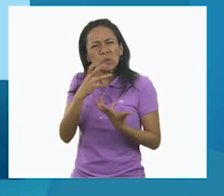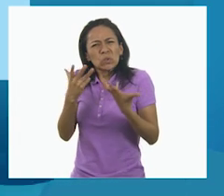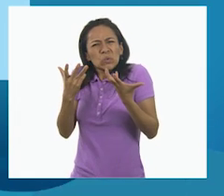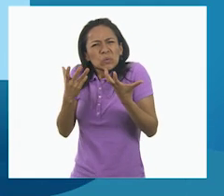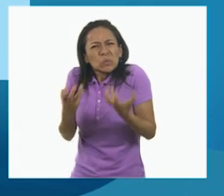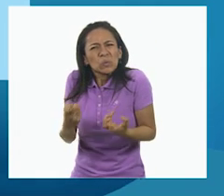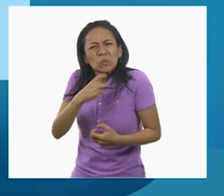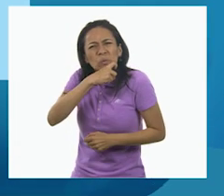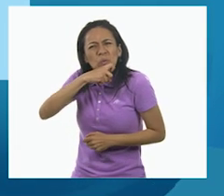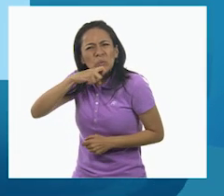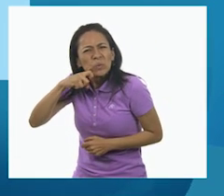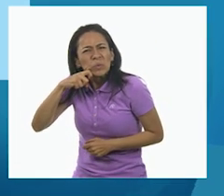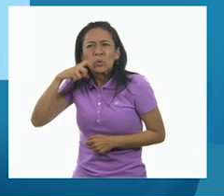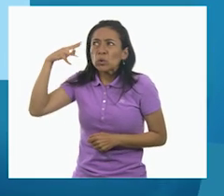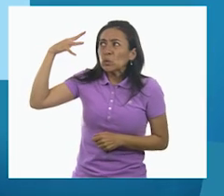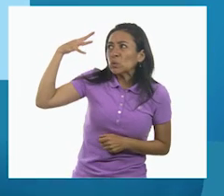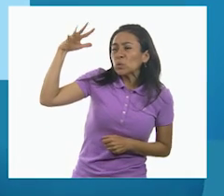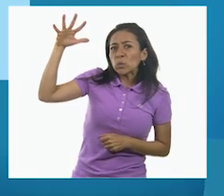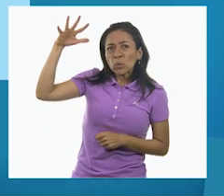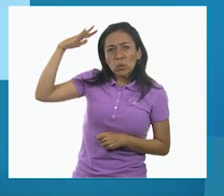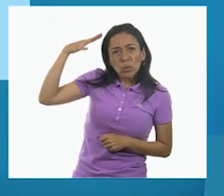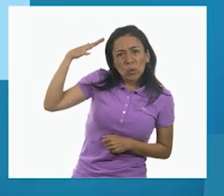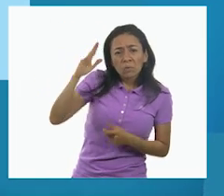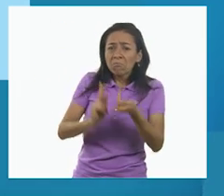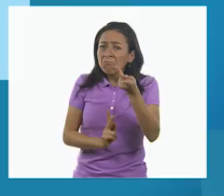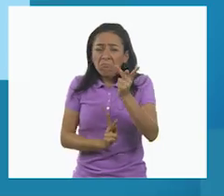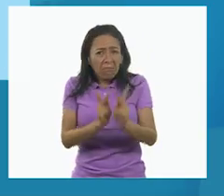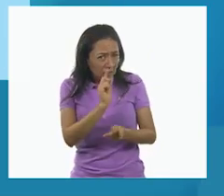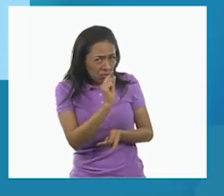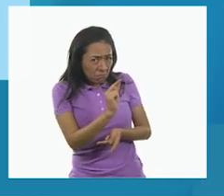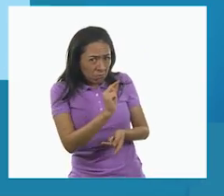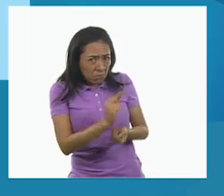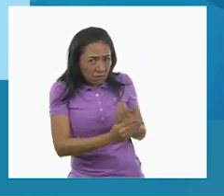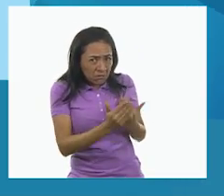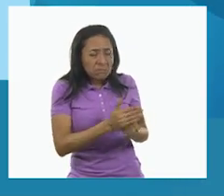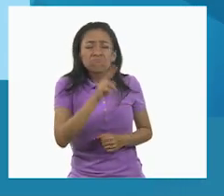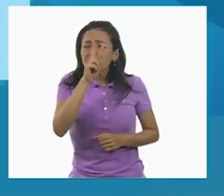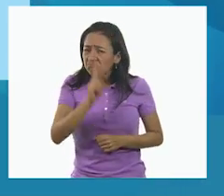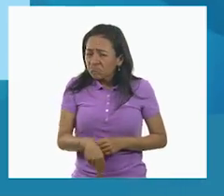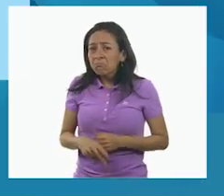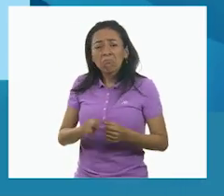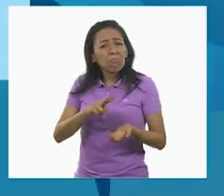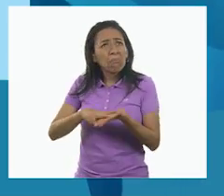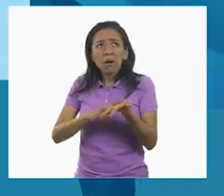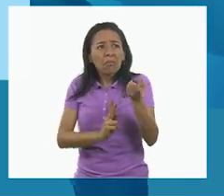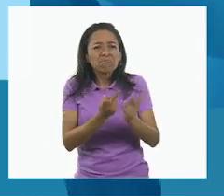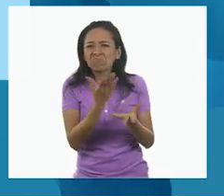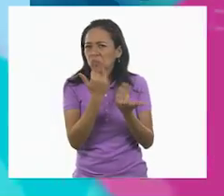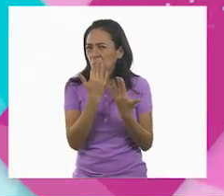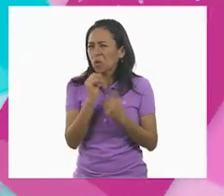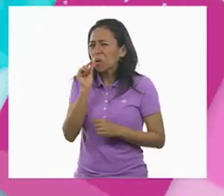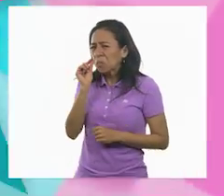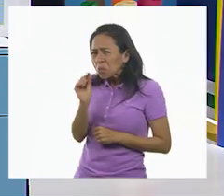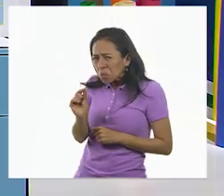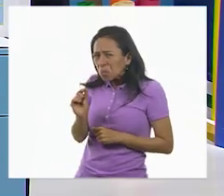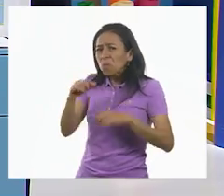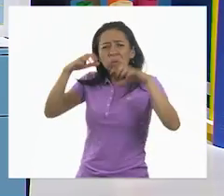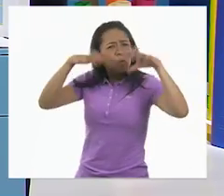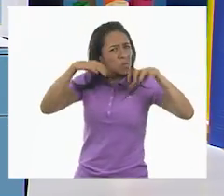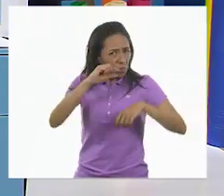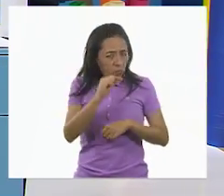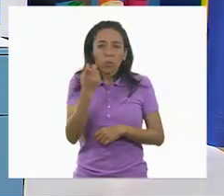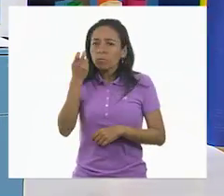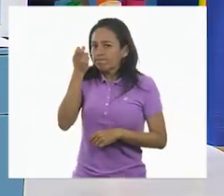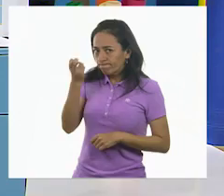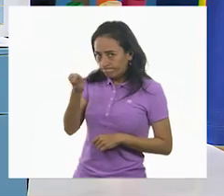sol, pocas plantas puede ser. Poca lluvia. No hay tanto verde. Exacto. Y cualquier grupo humano, pues no encontraba las